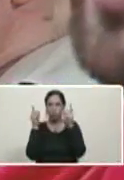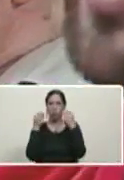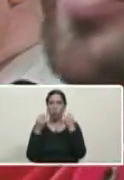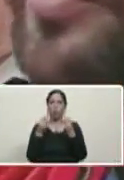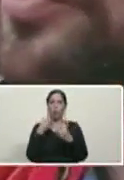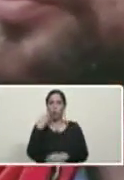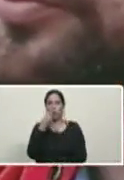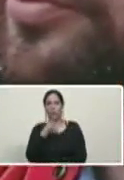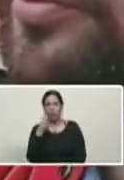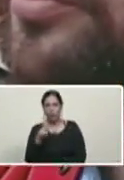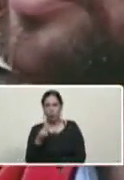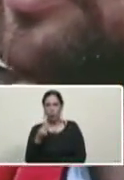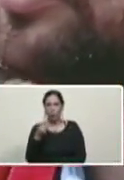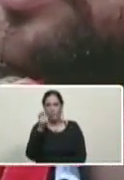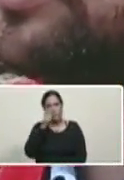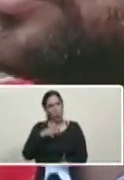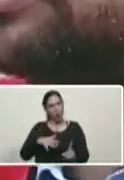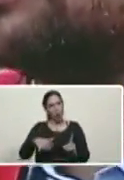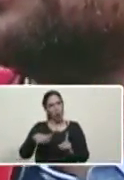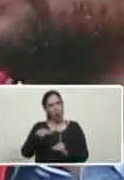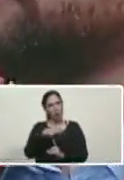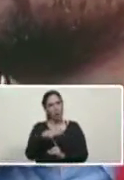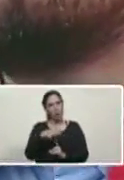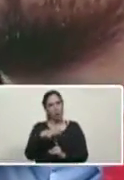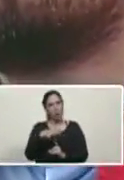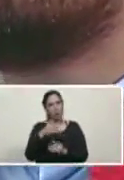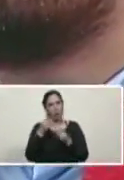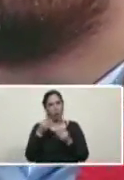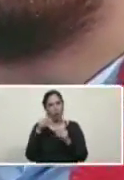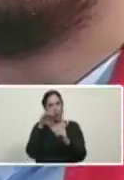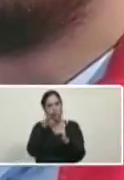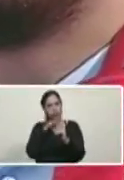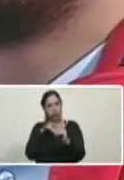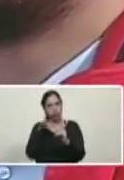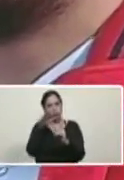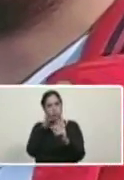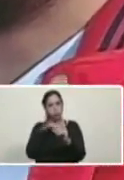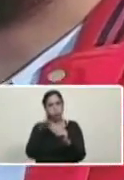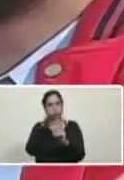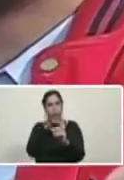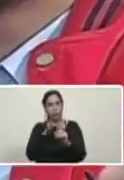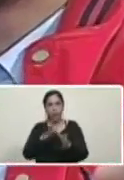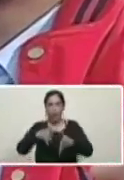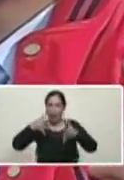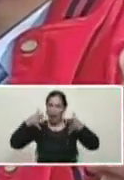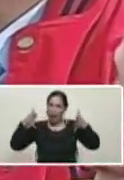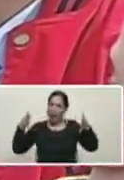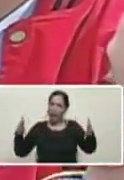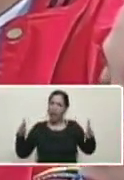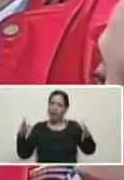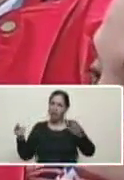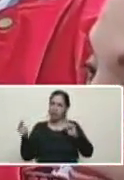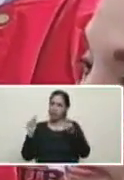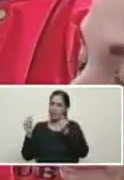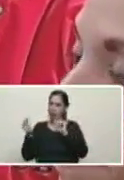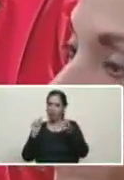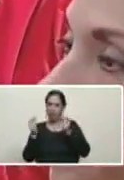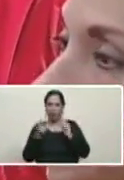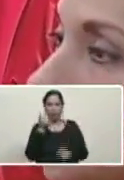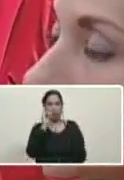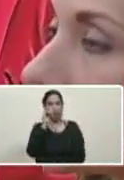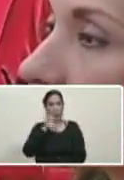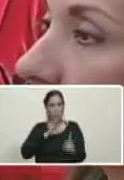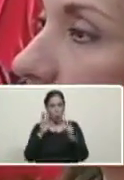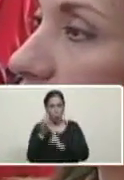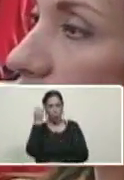el pueblo de a pie es atraído como un imán por los grandes debates de la época, por los grandes debates de la cultura,